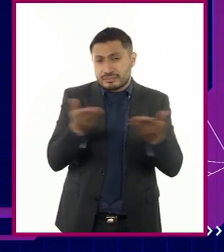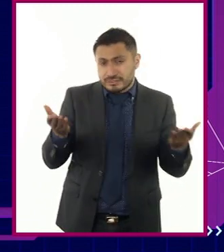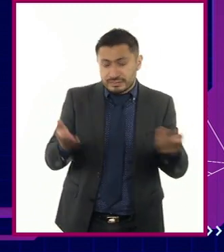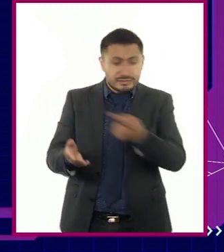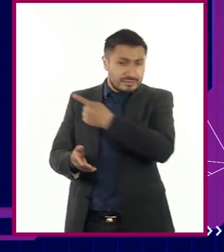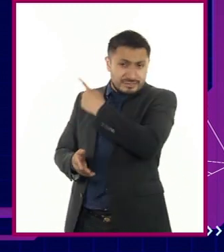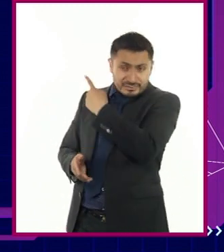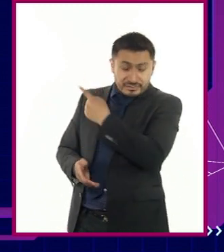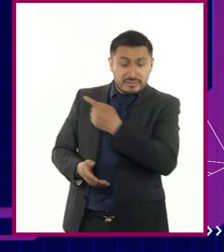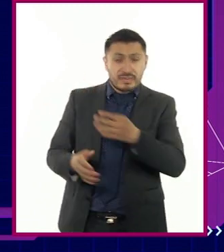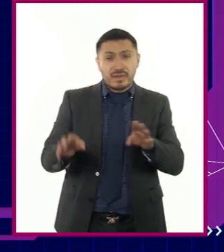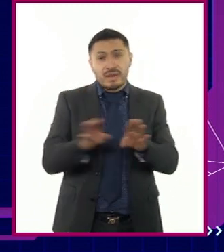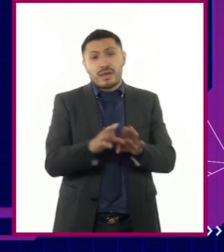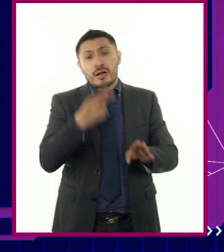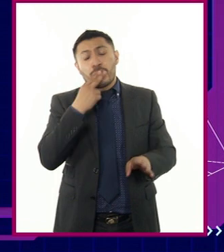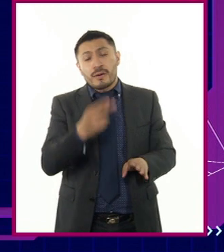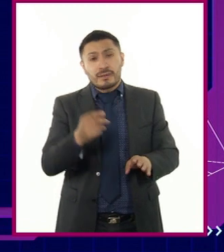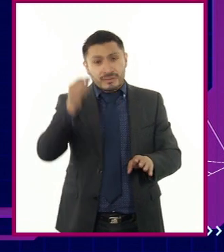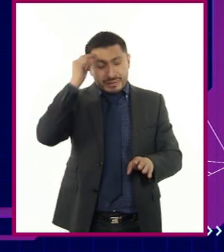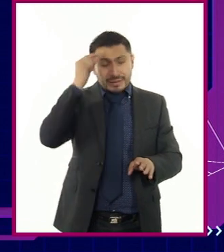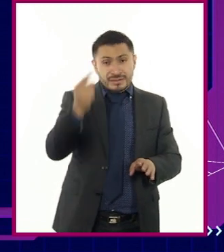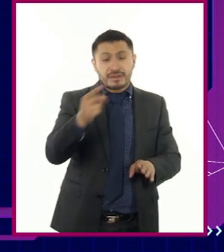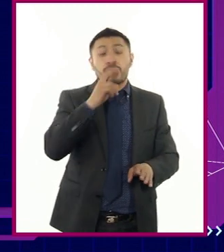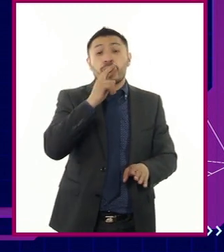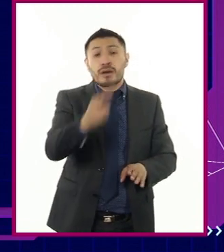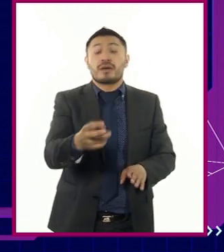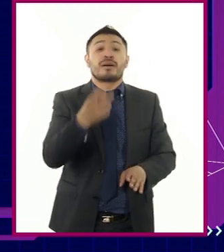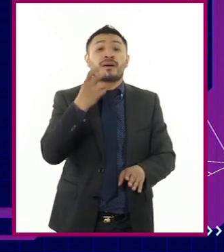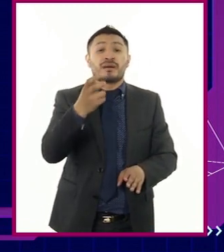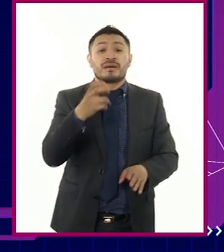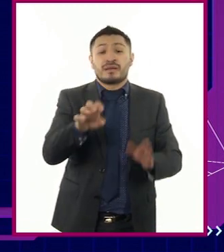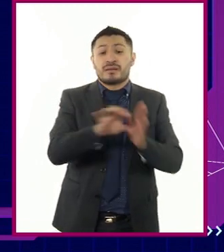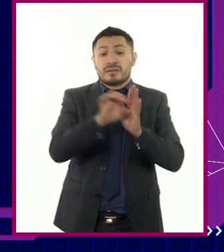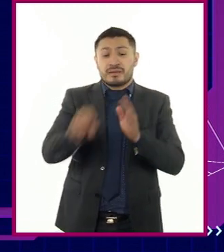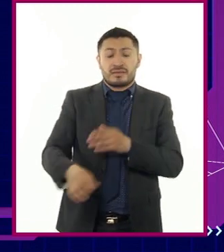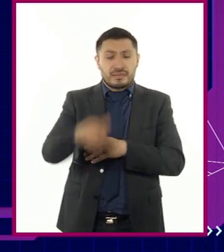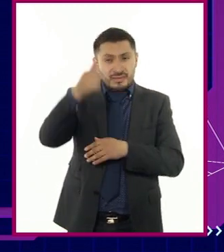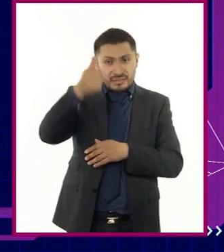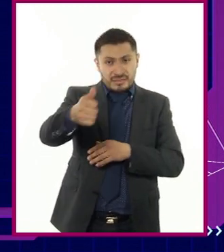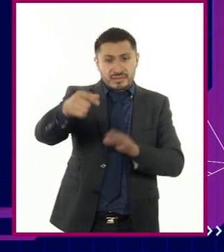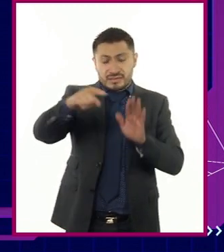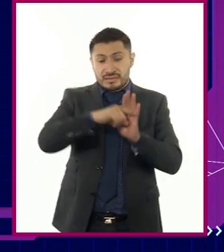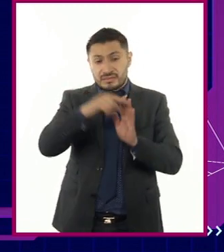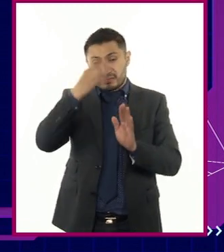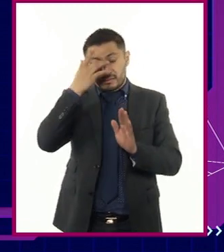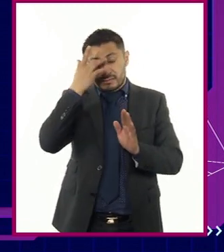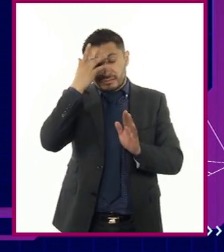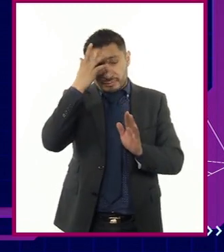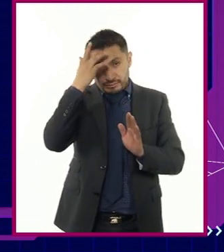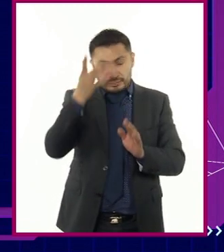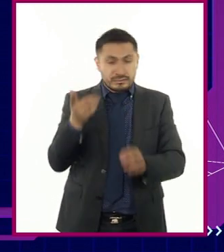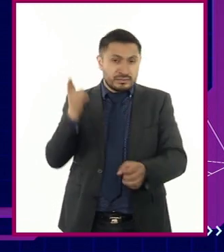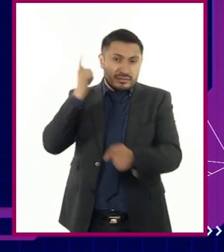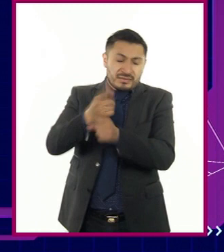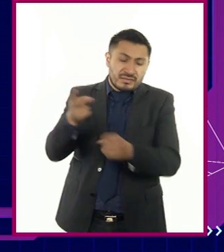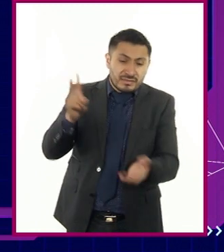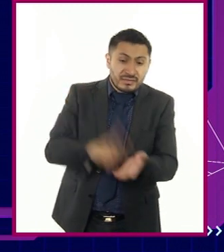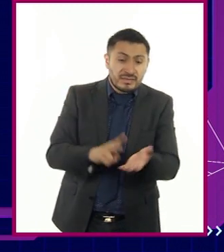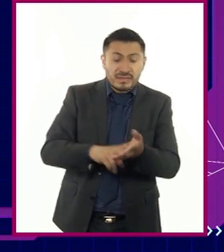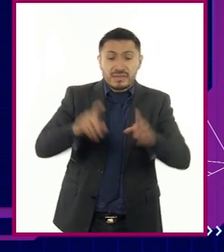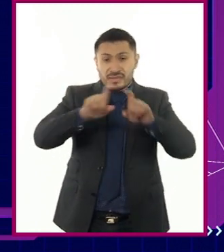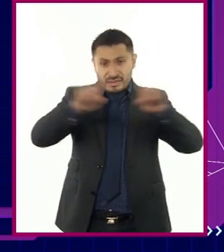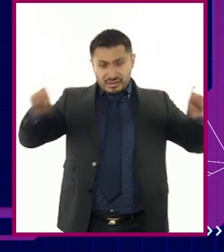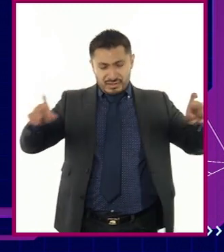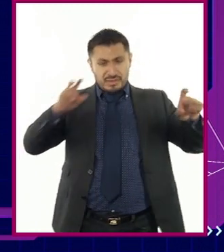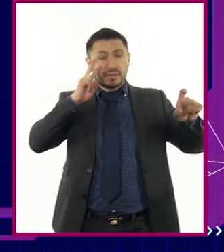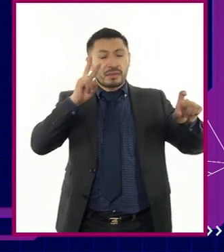electromagnético a través del exponente del resultado, en este caso 6 negativo. Al ubicar el valor en el esquema, se